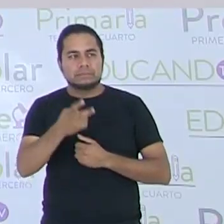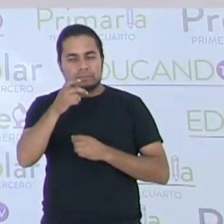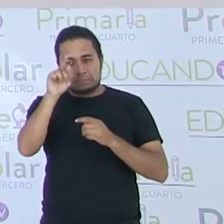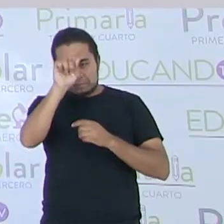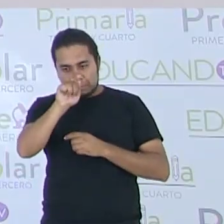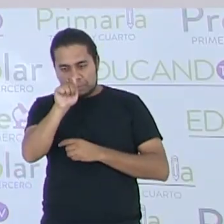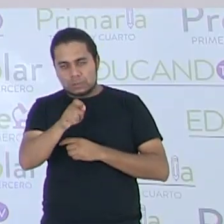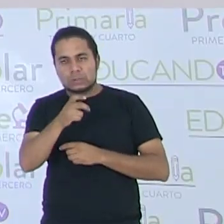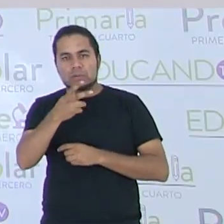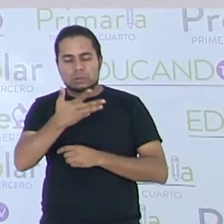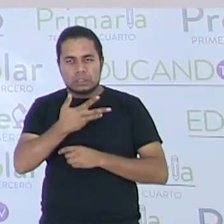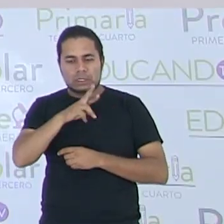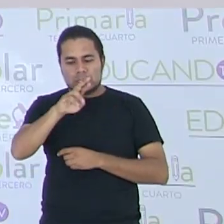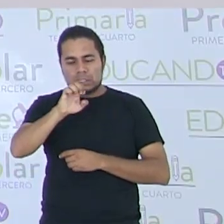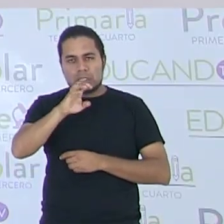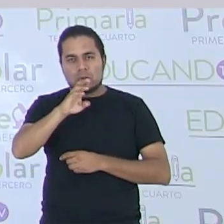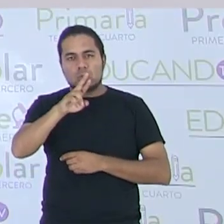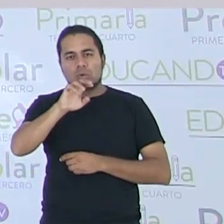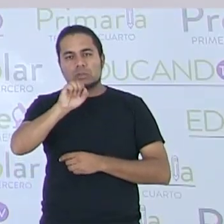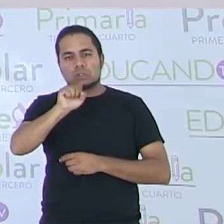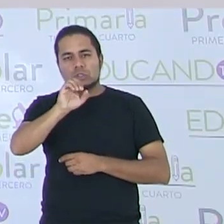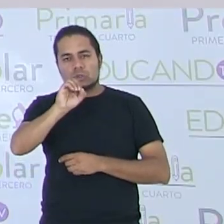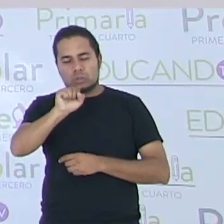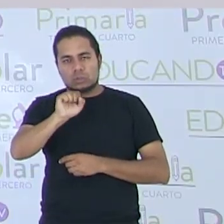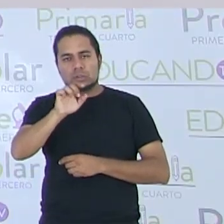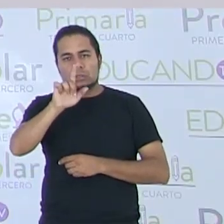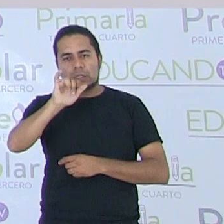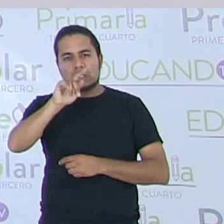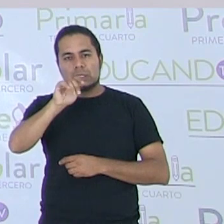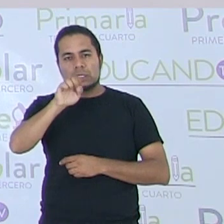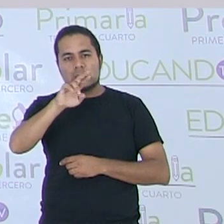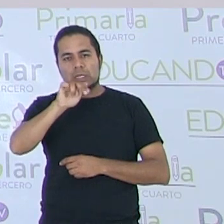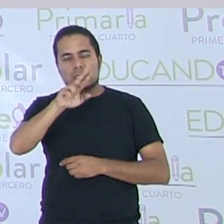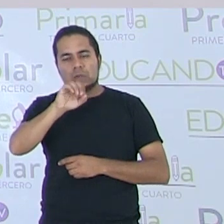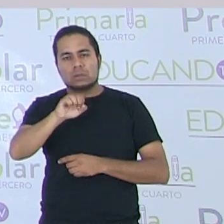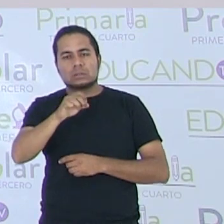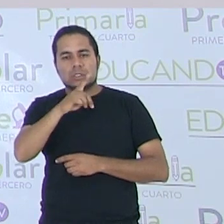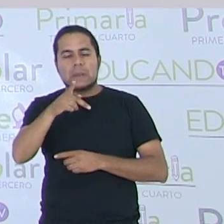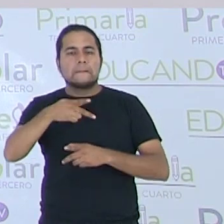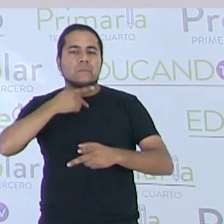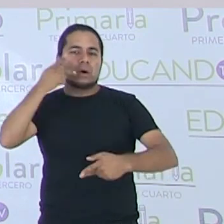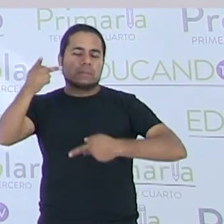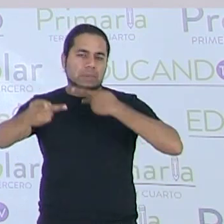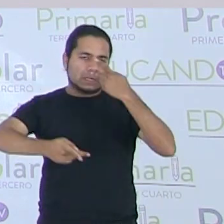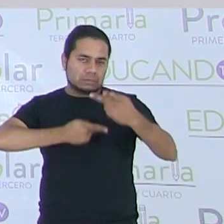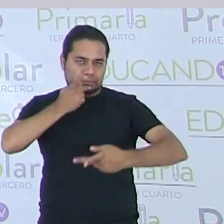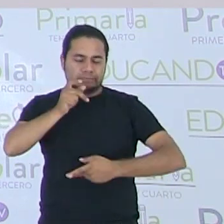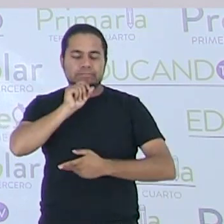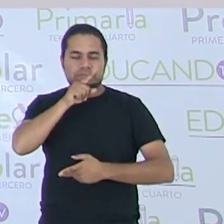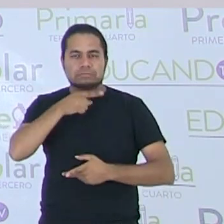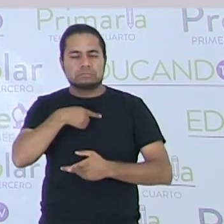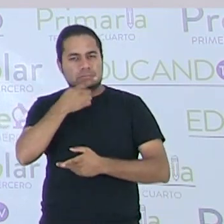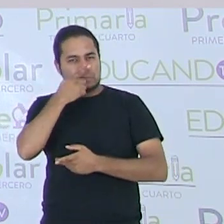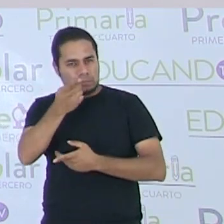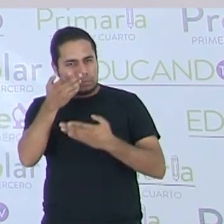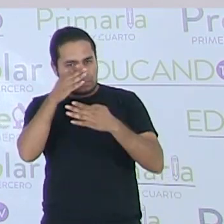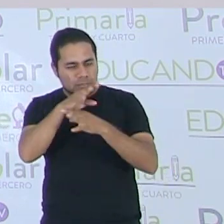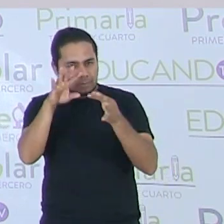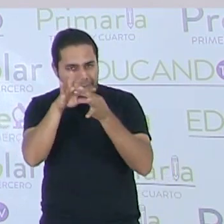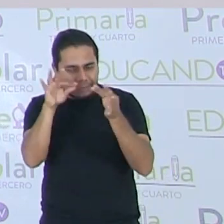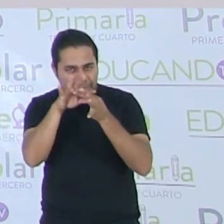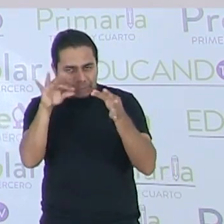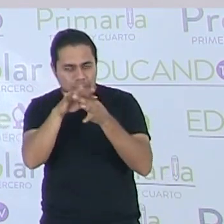Esos son los recursos literarios de los poemas. Y también les hablé acerca de que los